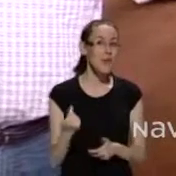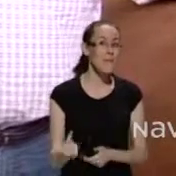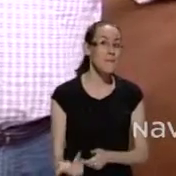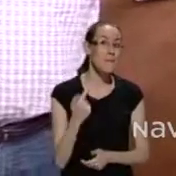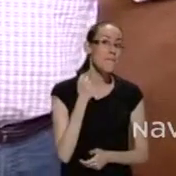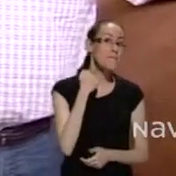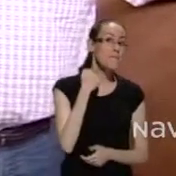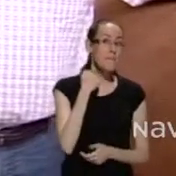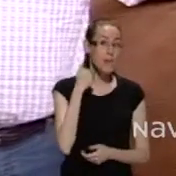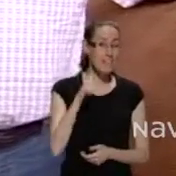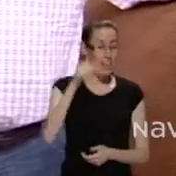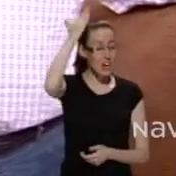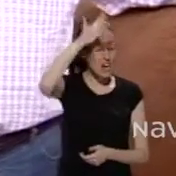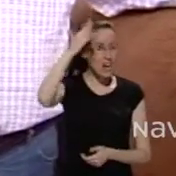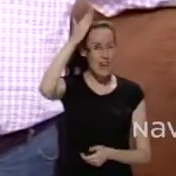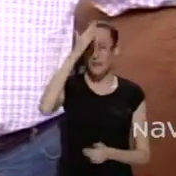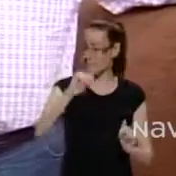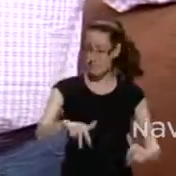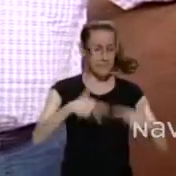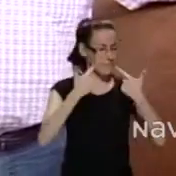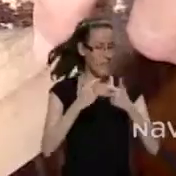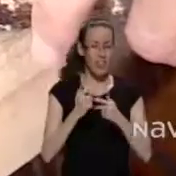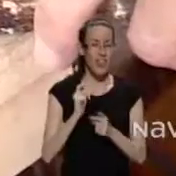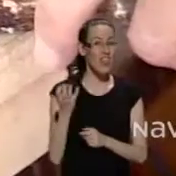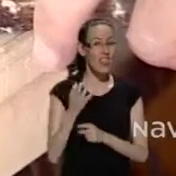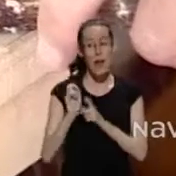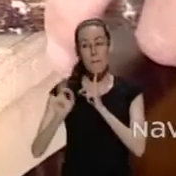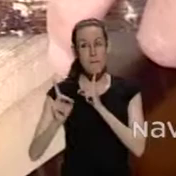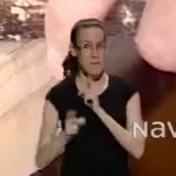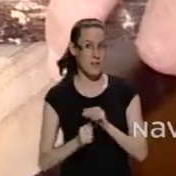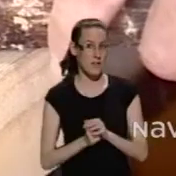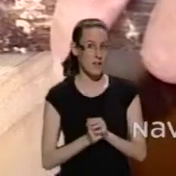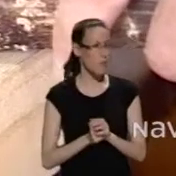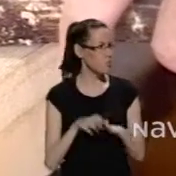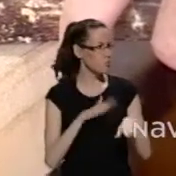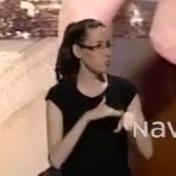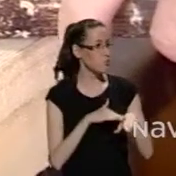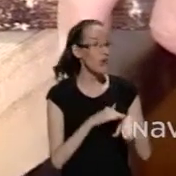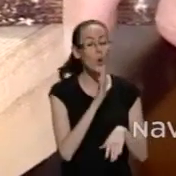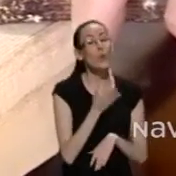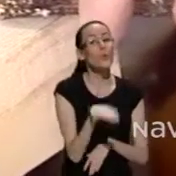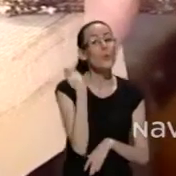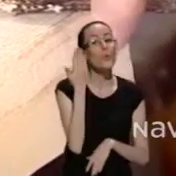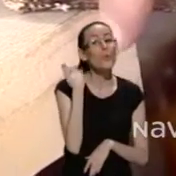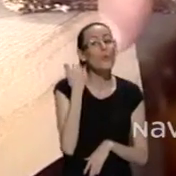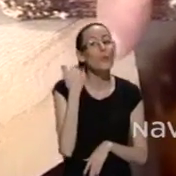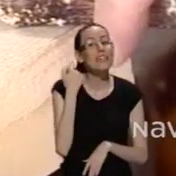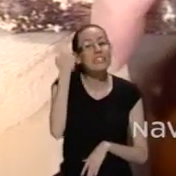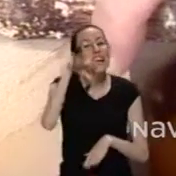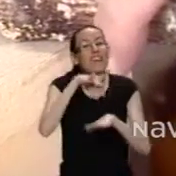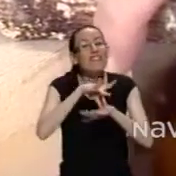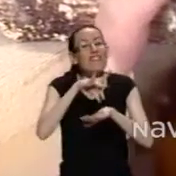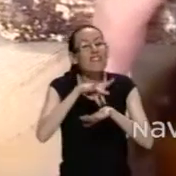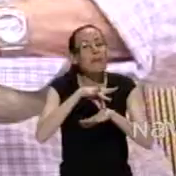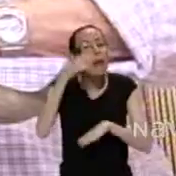de esto. ¿Por qué? Tienes que ir a Bilbao, a Santa... ¿Por qué? Pues desde las vacas locas famosas, pues nos prohibieron,